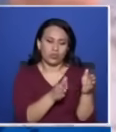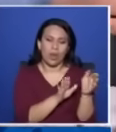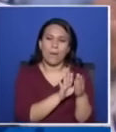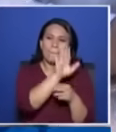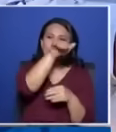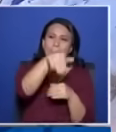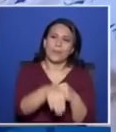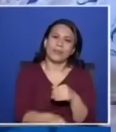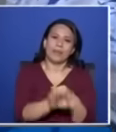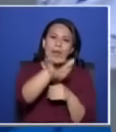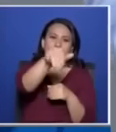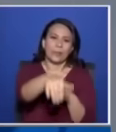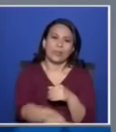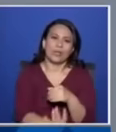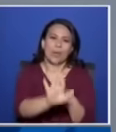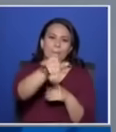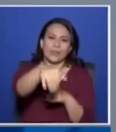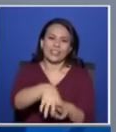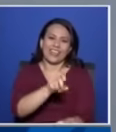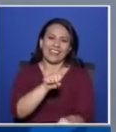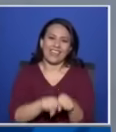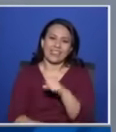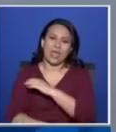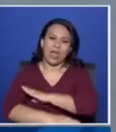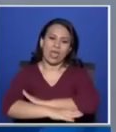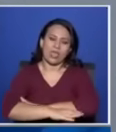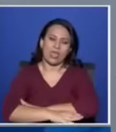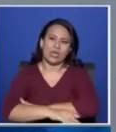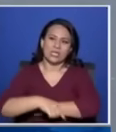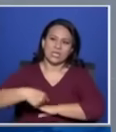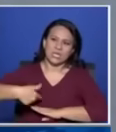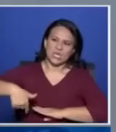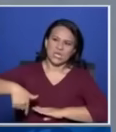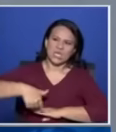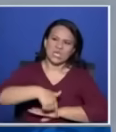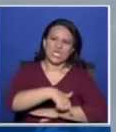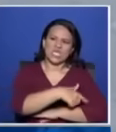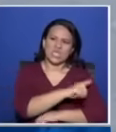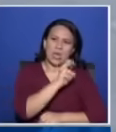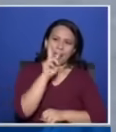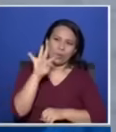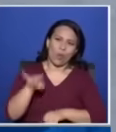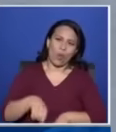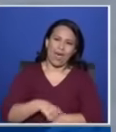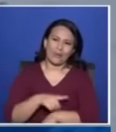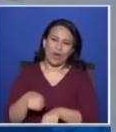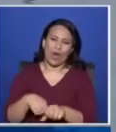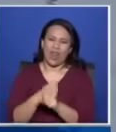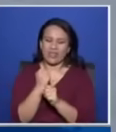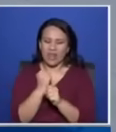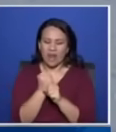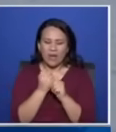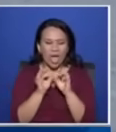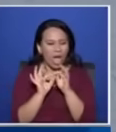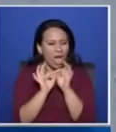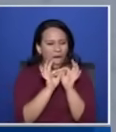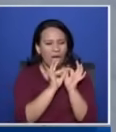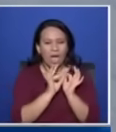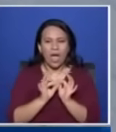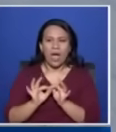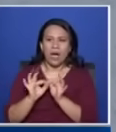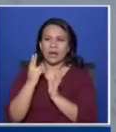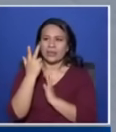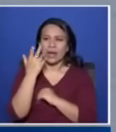que están dañadas y que lleva a un trabajo las 24 horas en